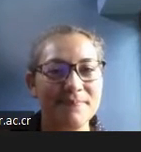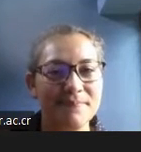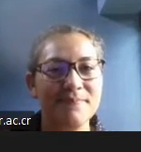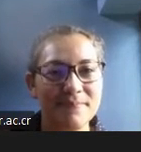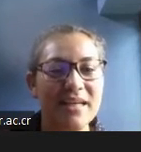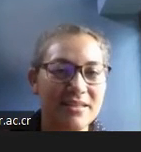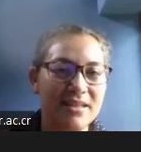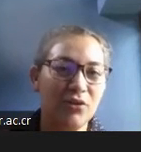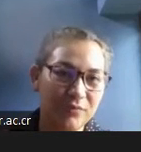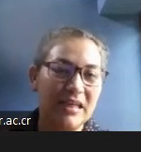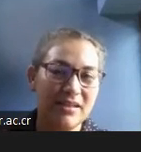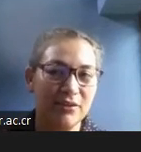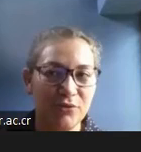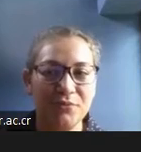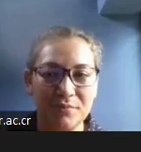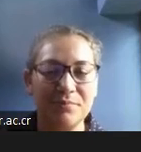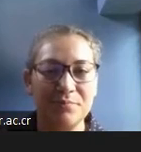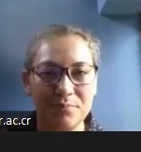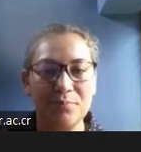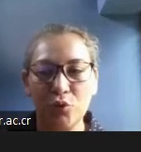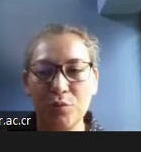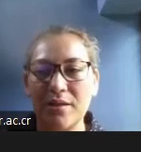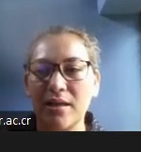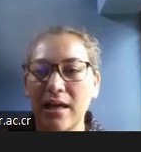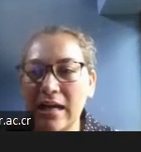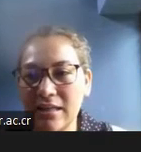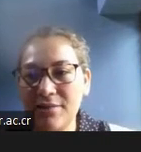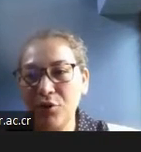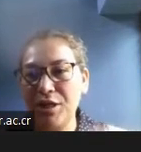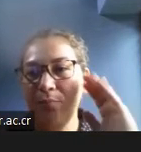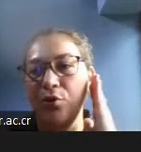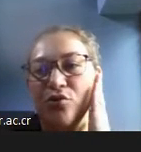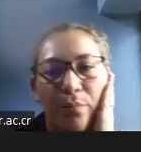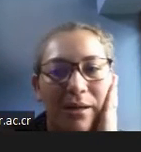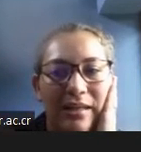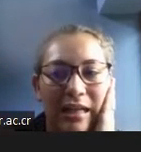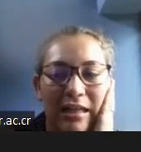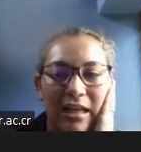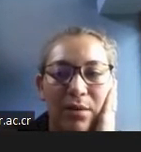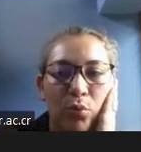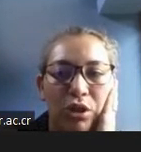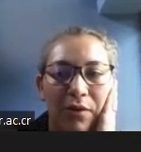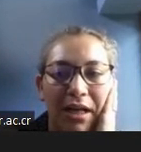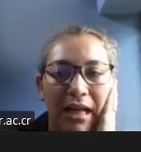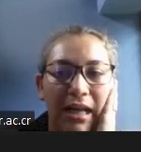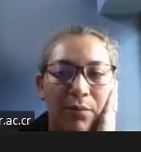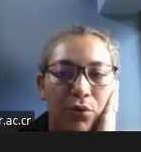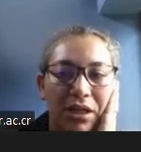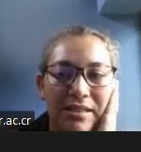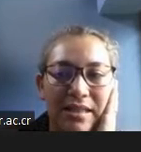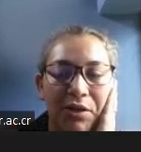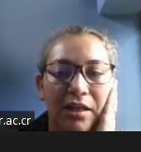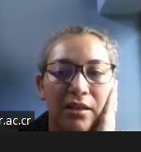estructuralmente hablando, digamos. Exacto, exacto. Muy bien. Aquí, por ejemplo, nos comparten la idea, motivar a